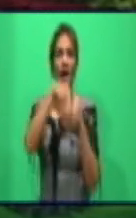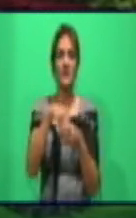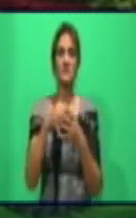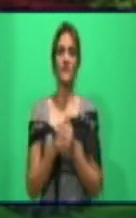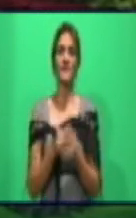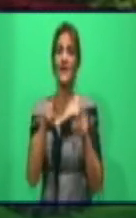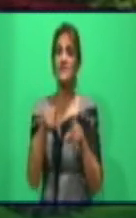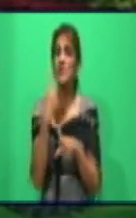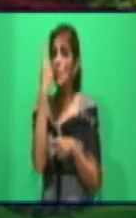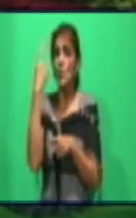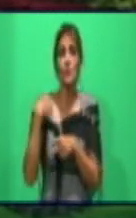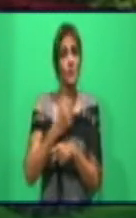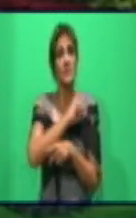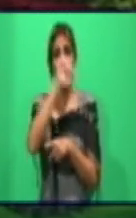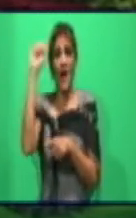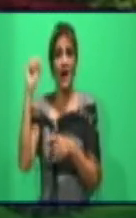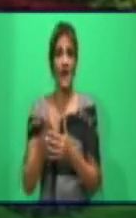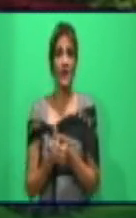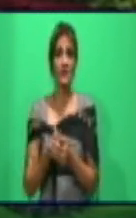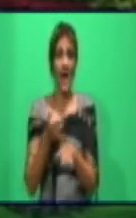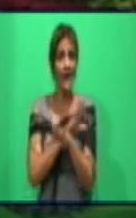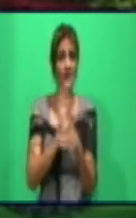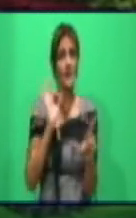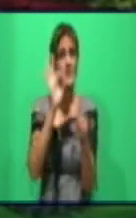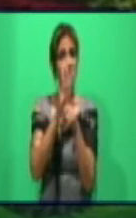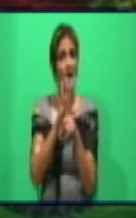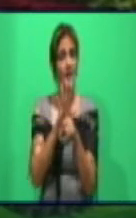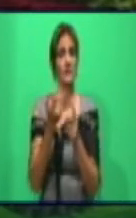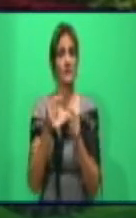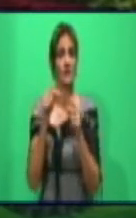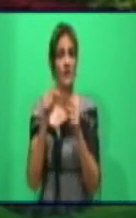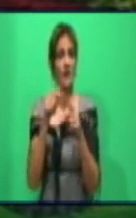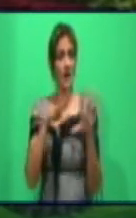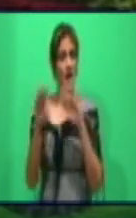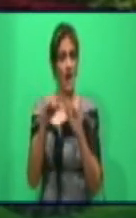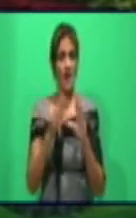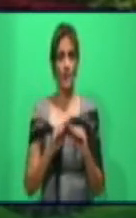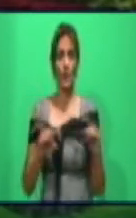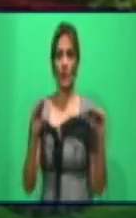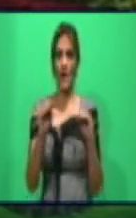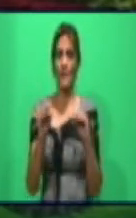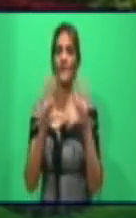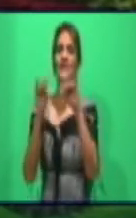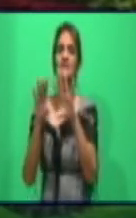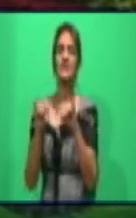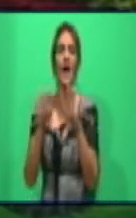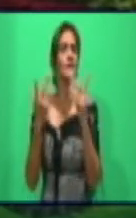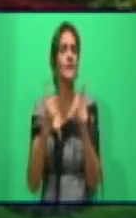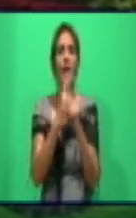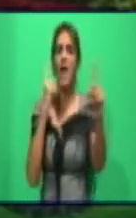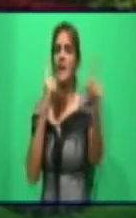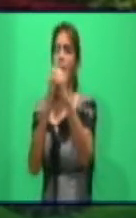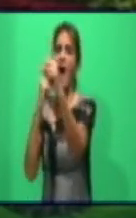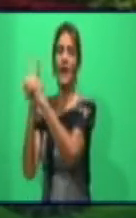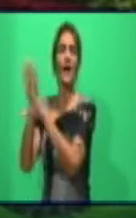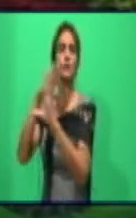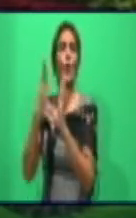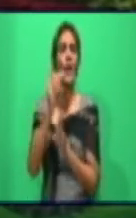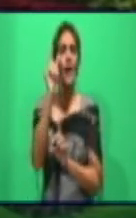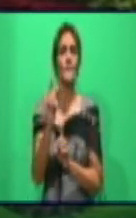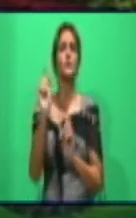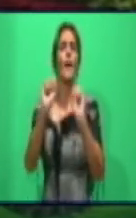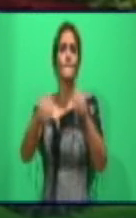incluso antes de empezar el programa me señalaba el doctor hay que aislar a todos los sospechosos hay que aislar a todos los contactos así